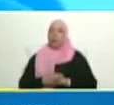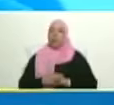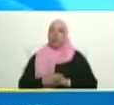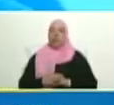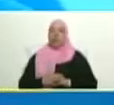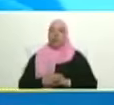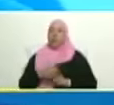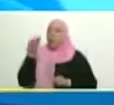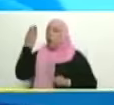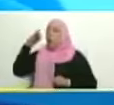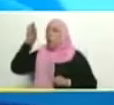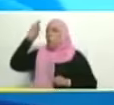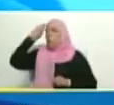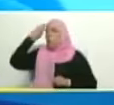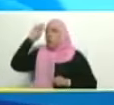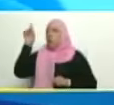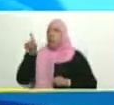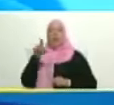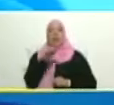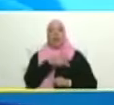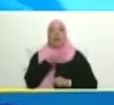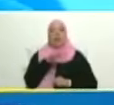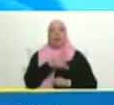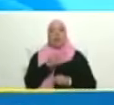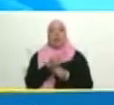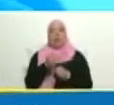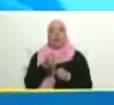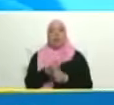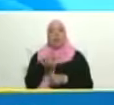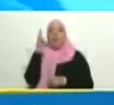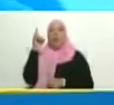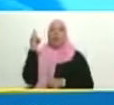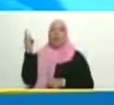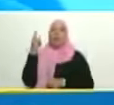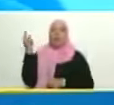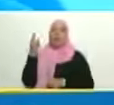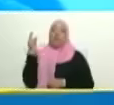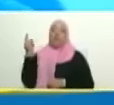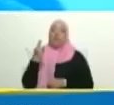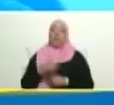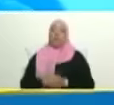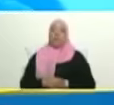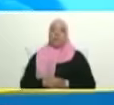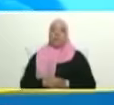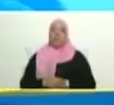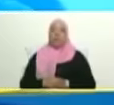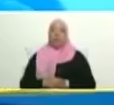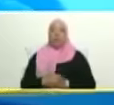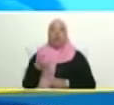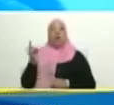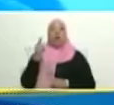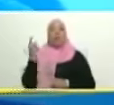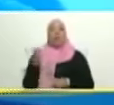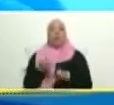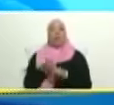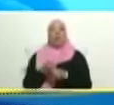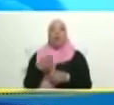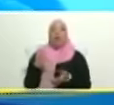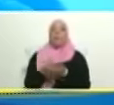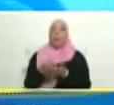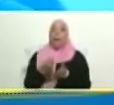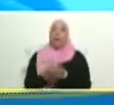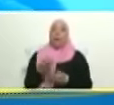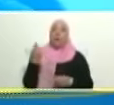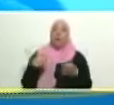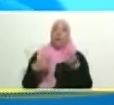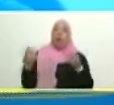Estuvimos en Cuba, en Chile, en Bolivia, recientemente en Bolivia, apagando los incendios.